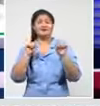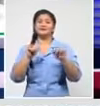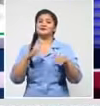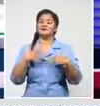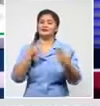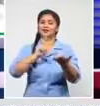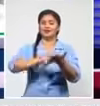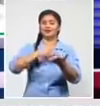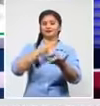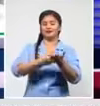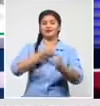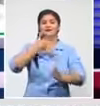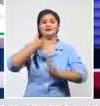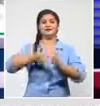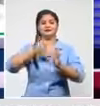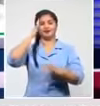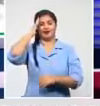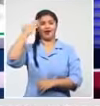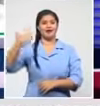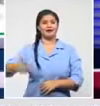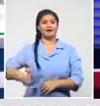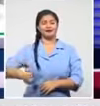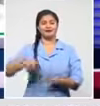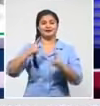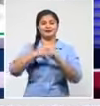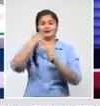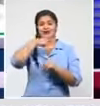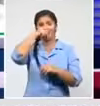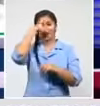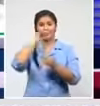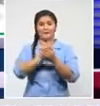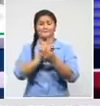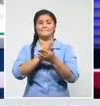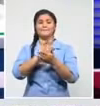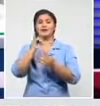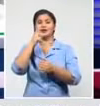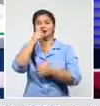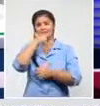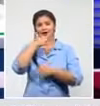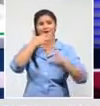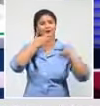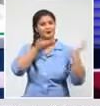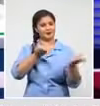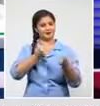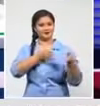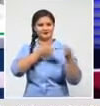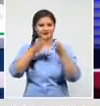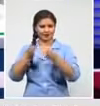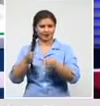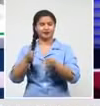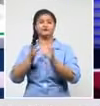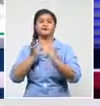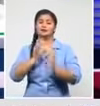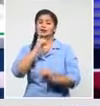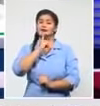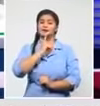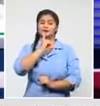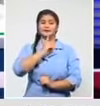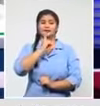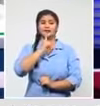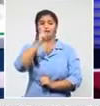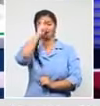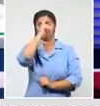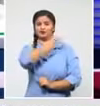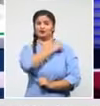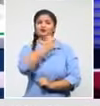de señas Yasmina Rami, bienvenida, y tengo el gusto de presentar, como cada semana, cada viernes, al doctor